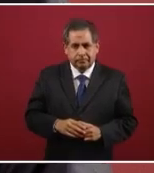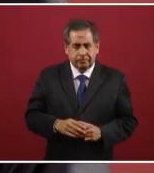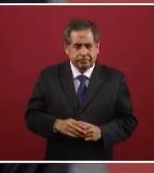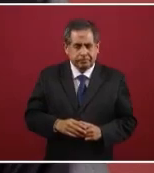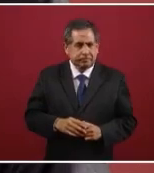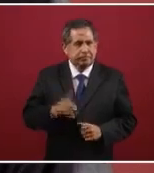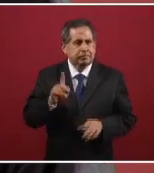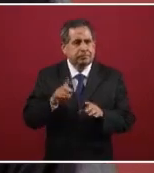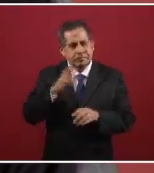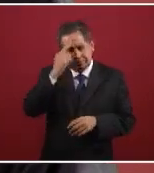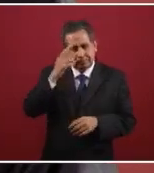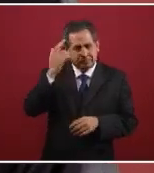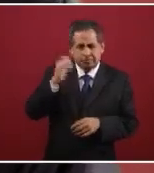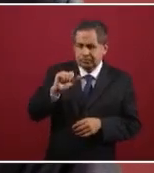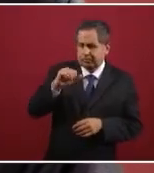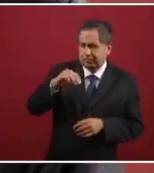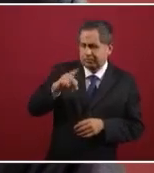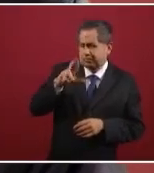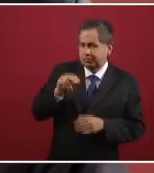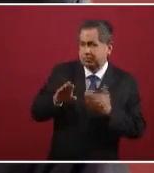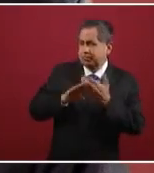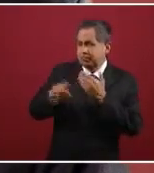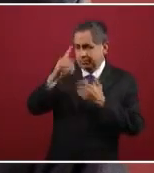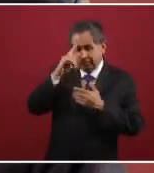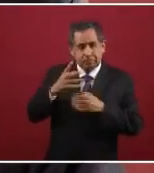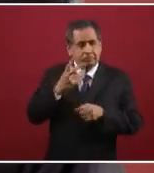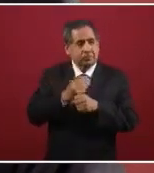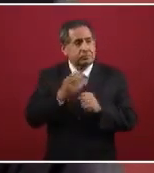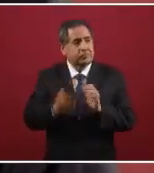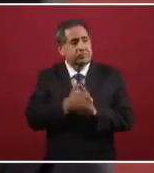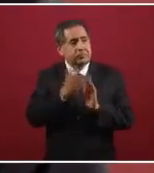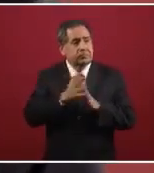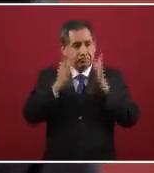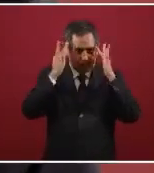como los amparos para construir el aeropuerto en Santa Lucía?